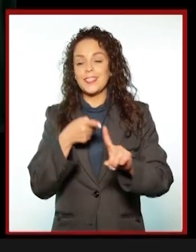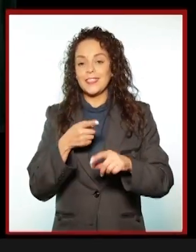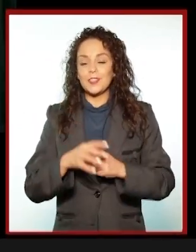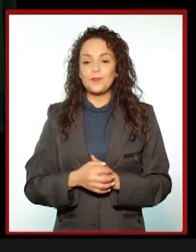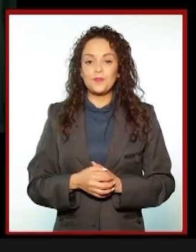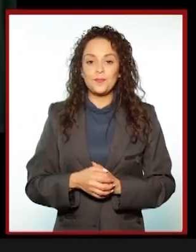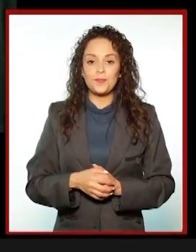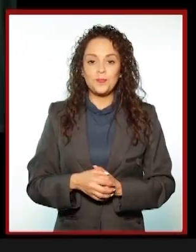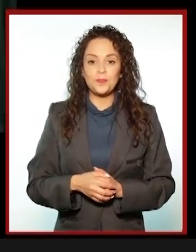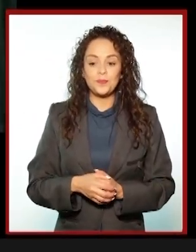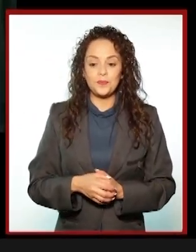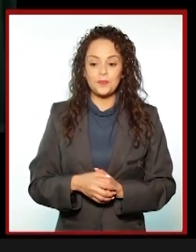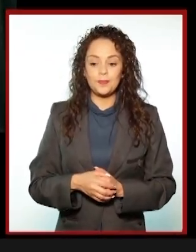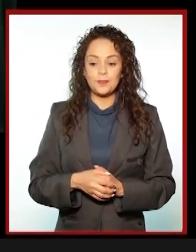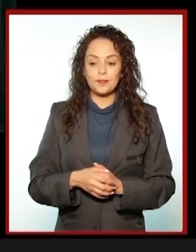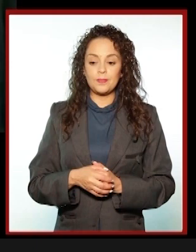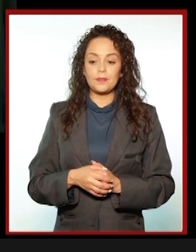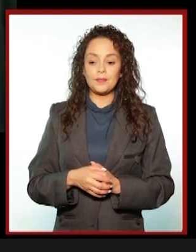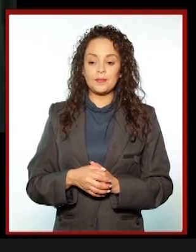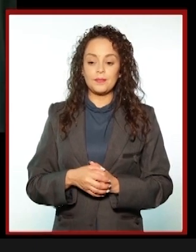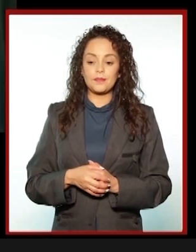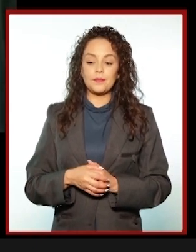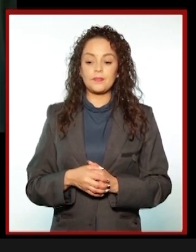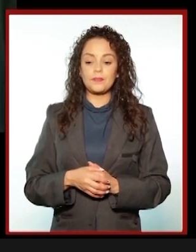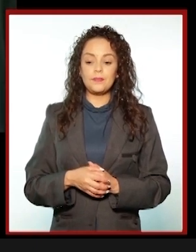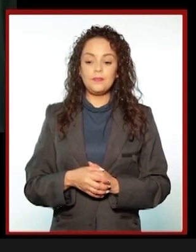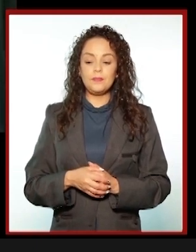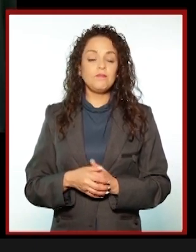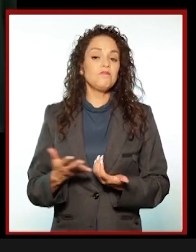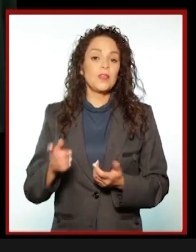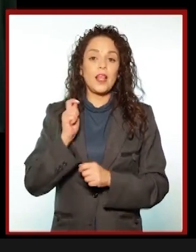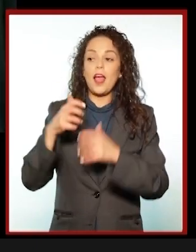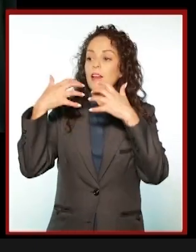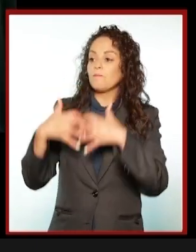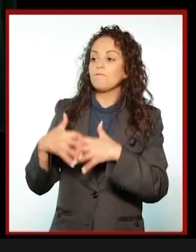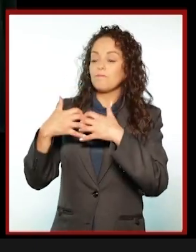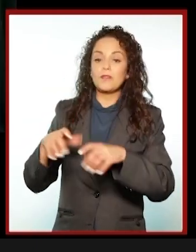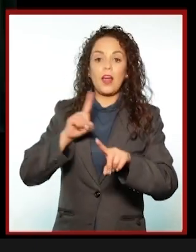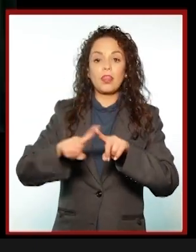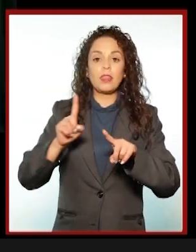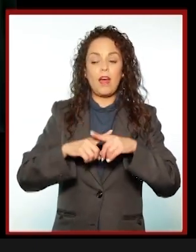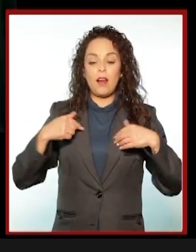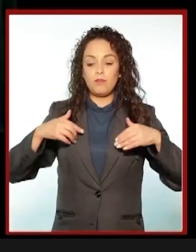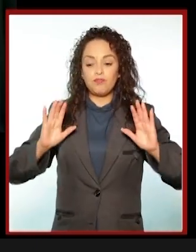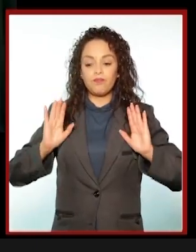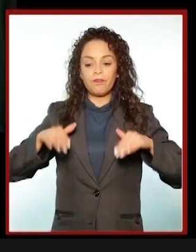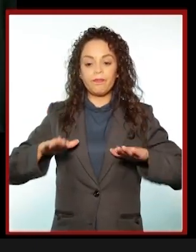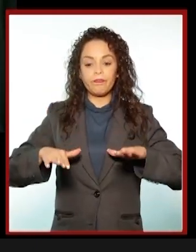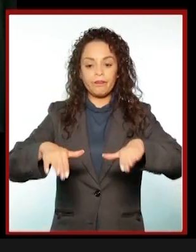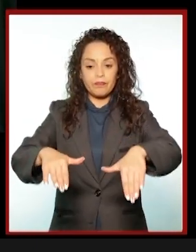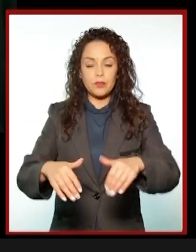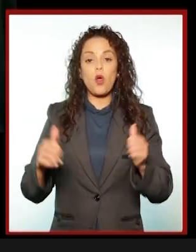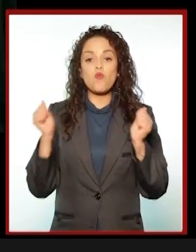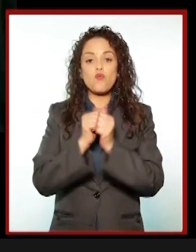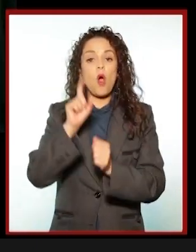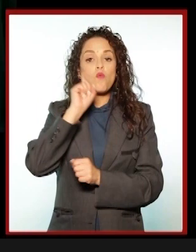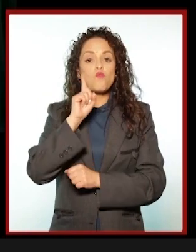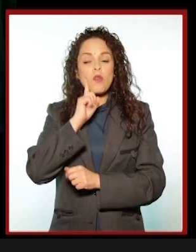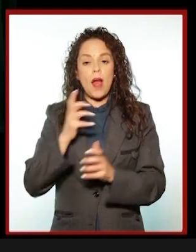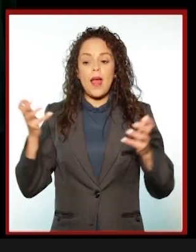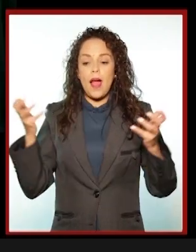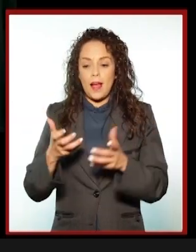divertida también como del proyecto, que es la rebelión textil, que son laboratorios de textiles electrónicos y